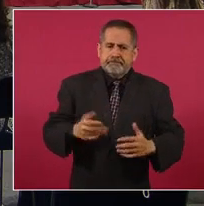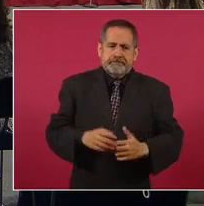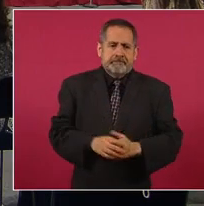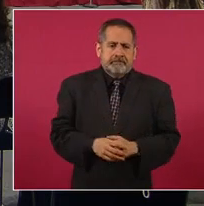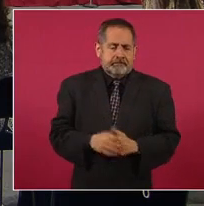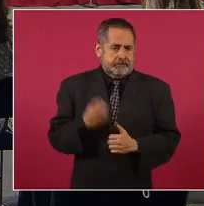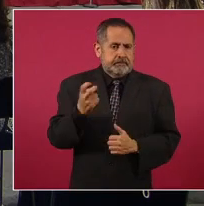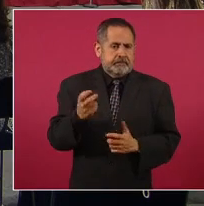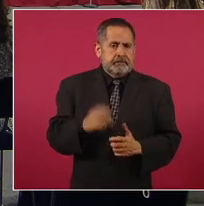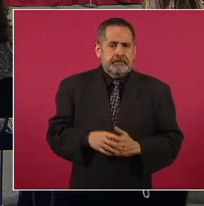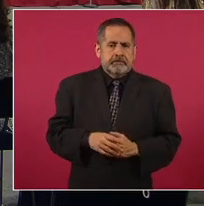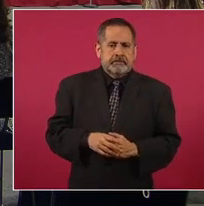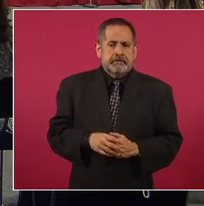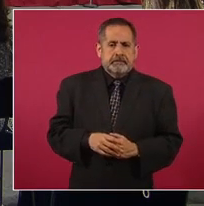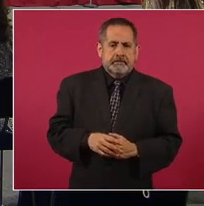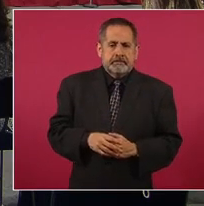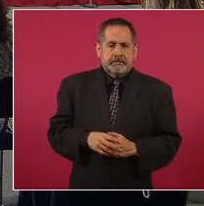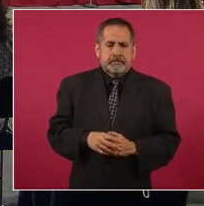Entonces,